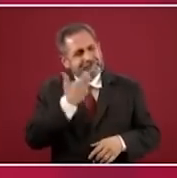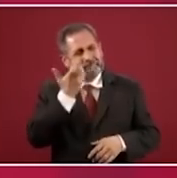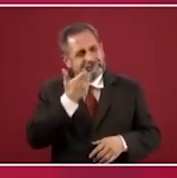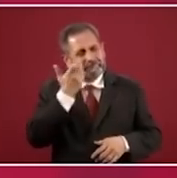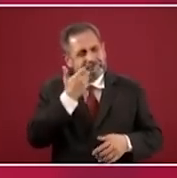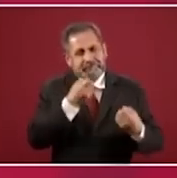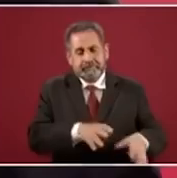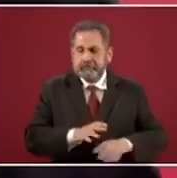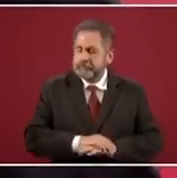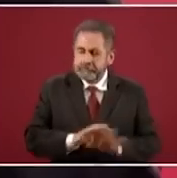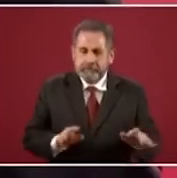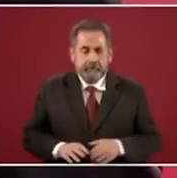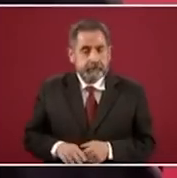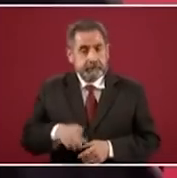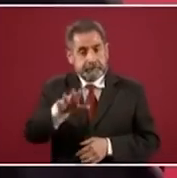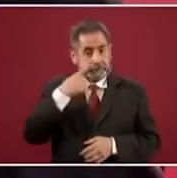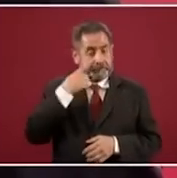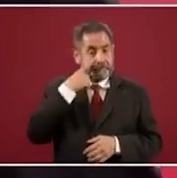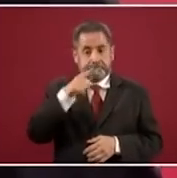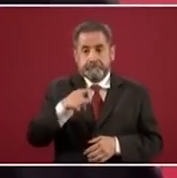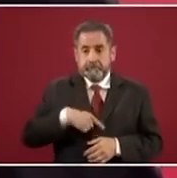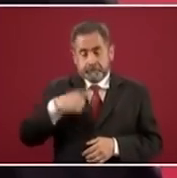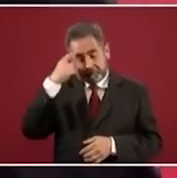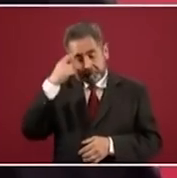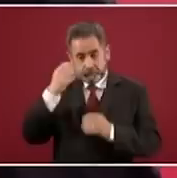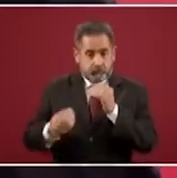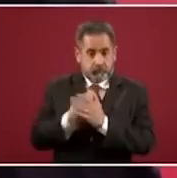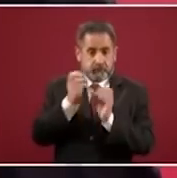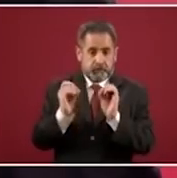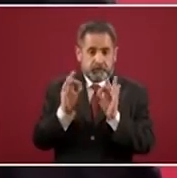decidimos construir las sucursales del Banco del Bienestar.